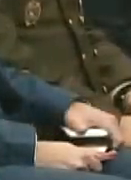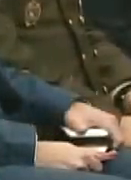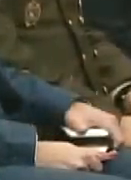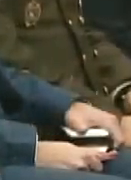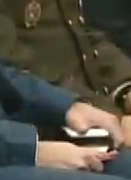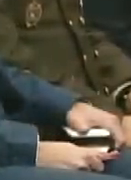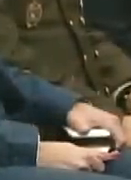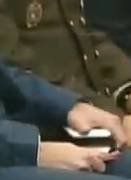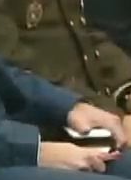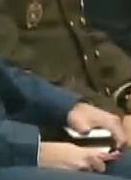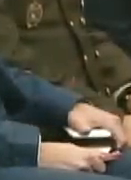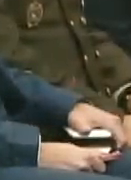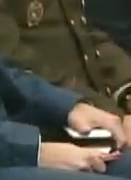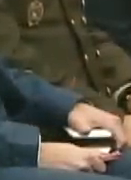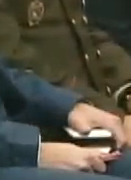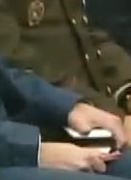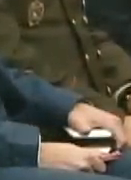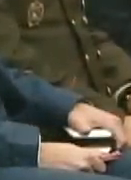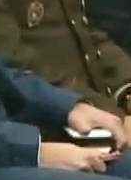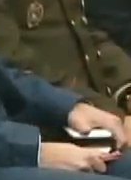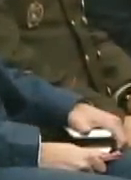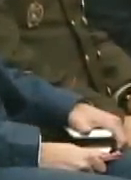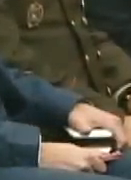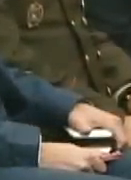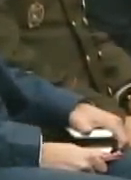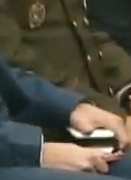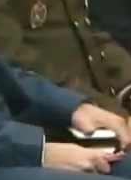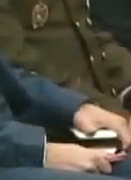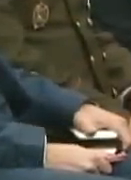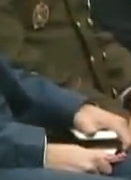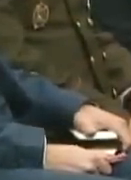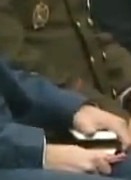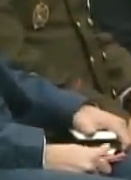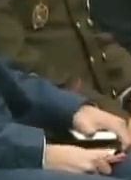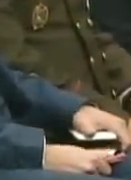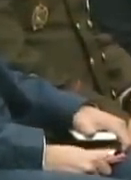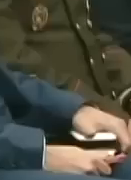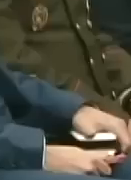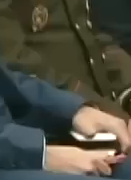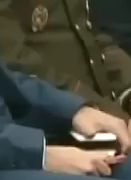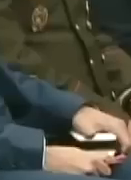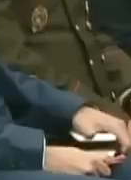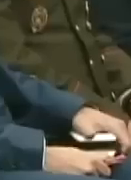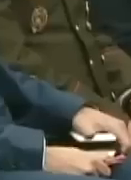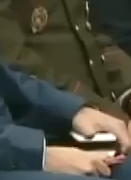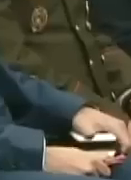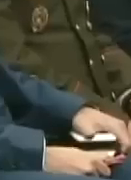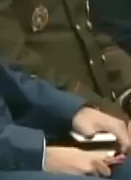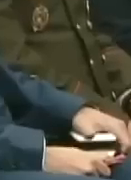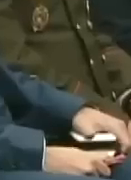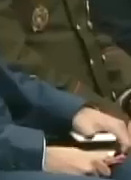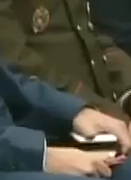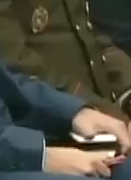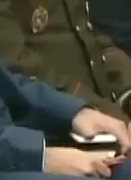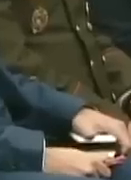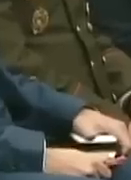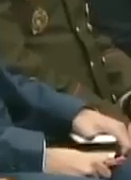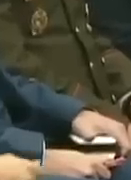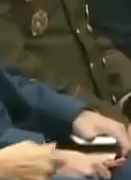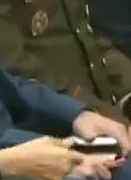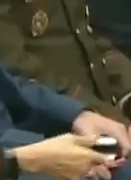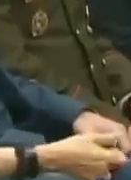Firma de la Declaración Conjunta de los Presidentes de la República Bolivariana de Venezuela, Nicolás Maduro Moros, y de la República de